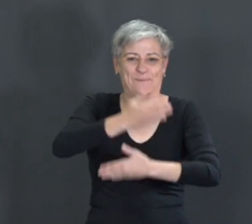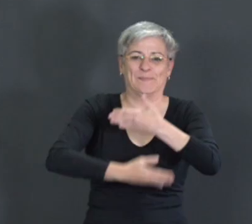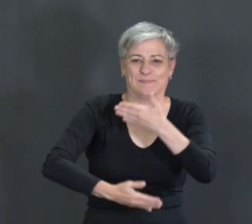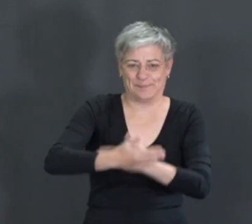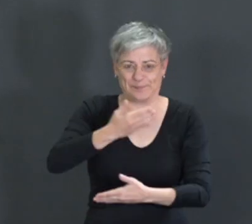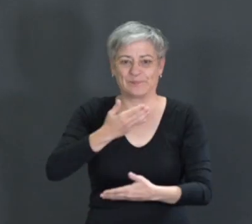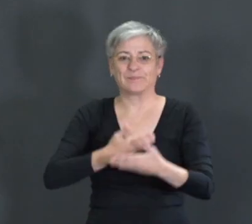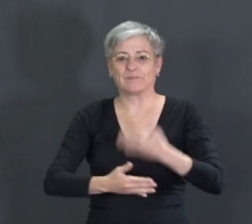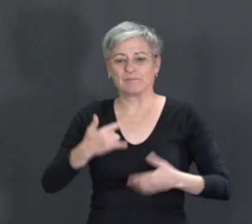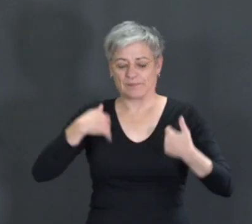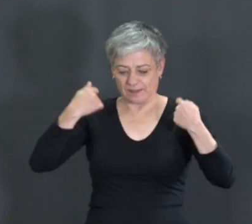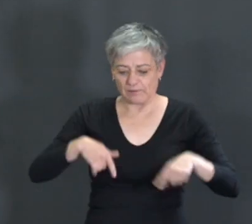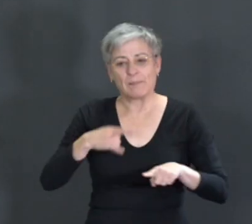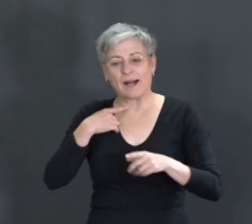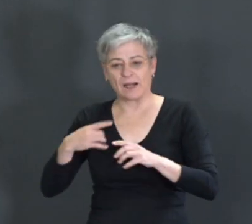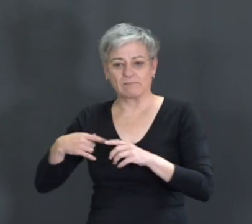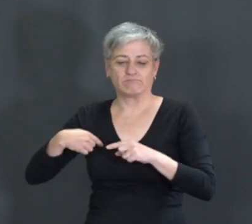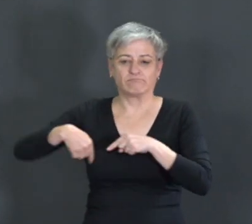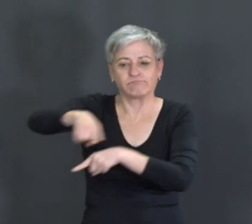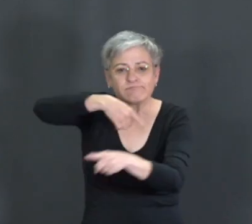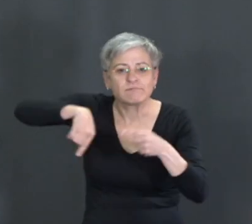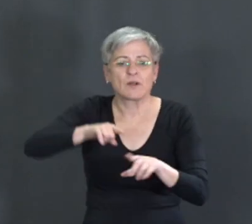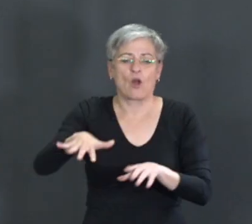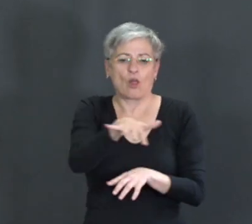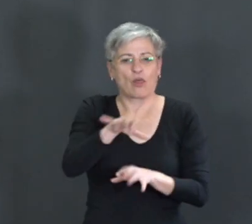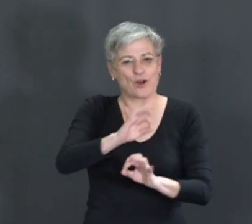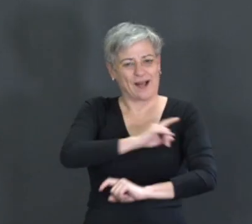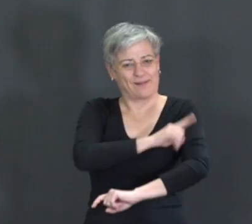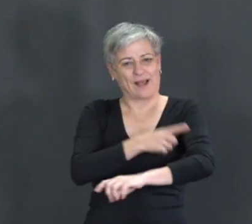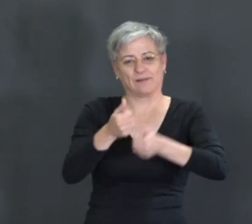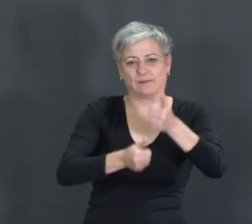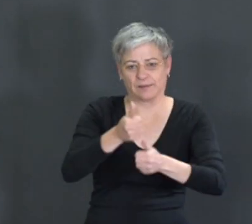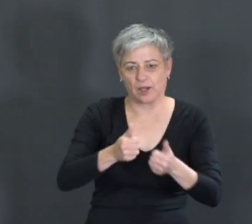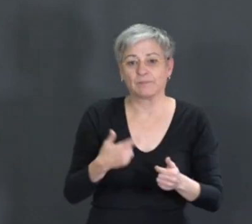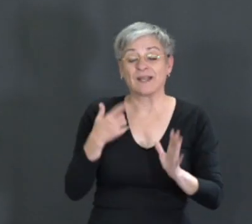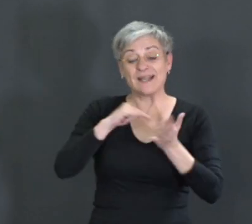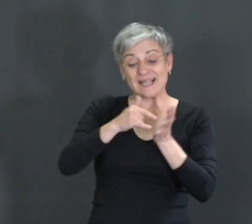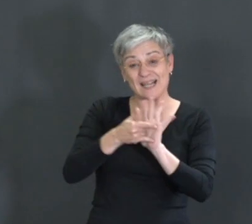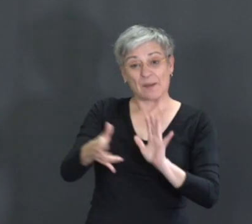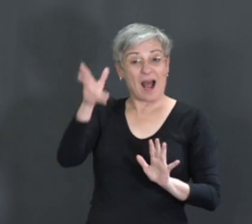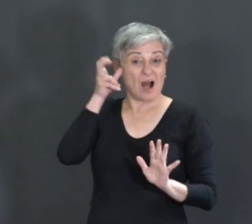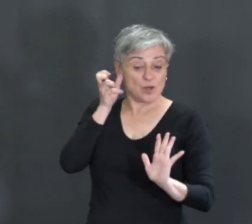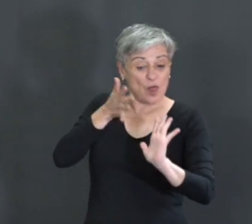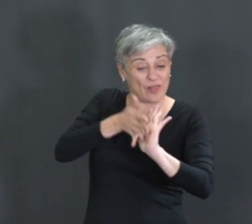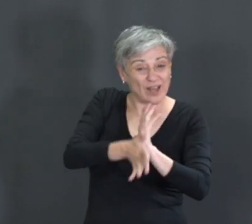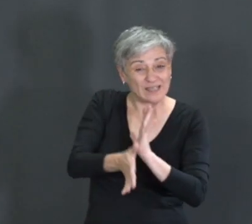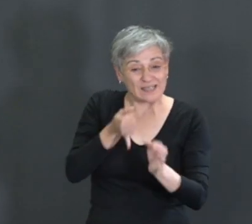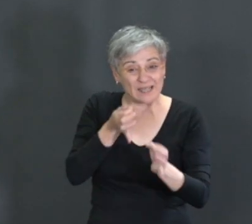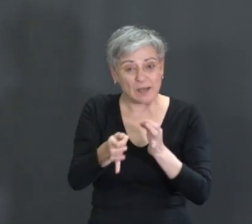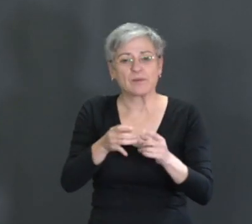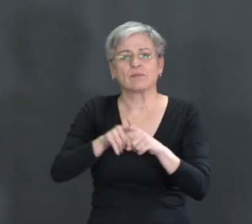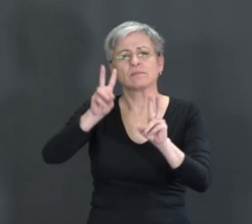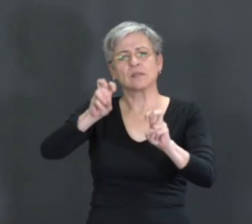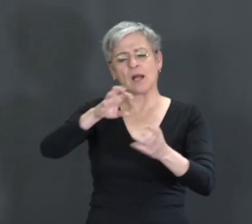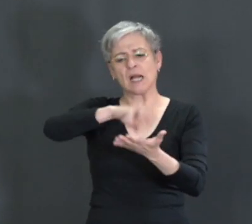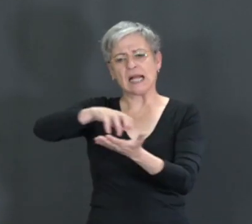con discapacidad a las instalaciones de competición. Sistemas de audiodescripción de instalaciones deportivas,